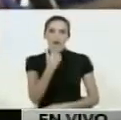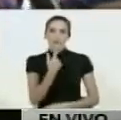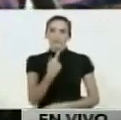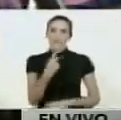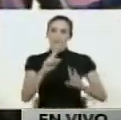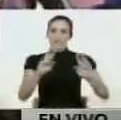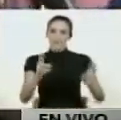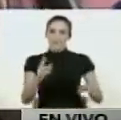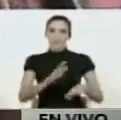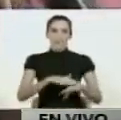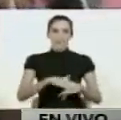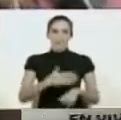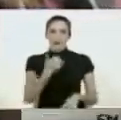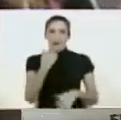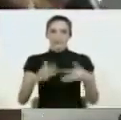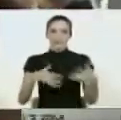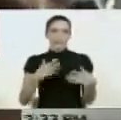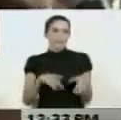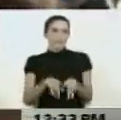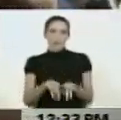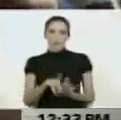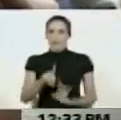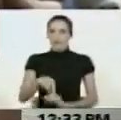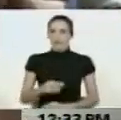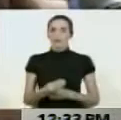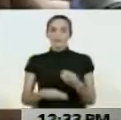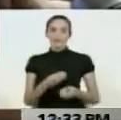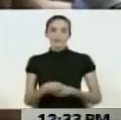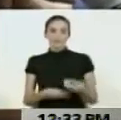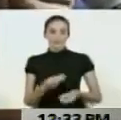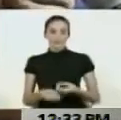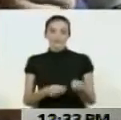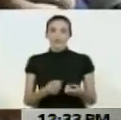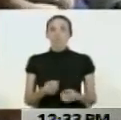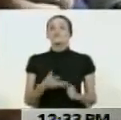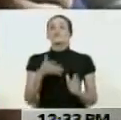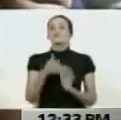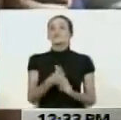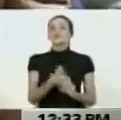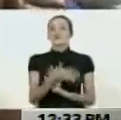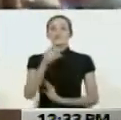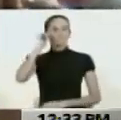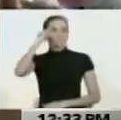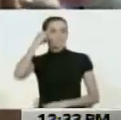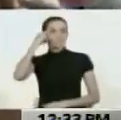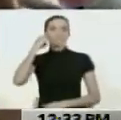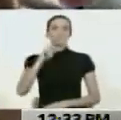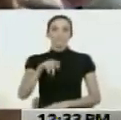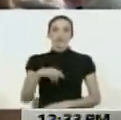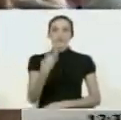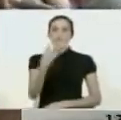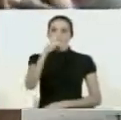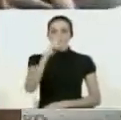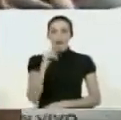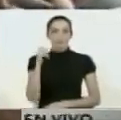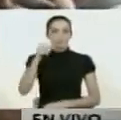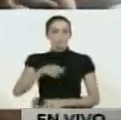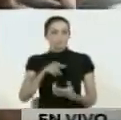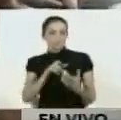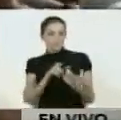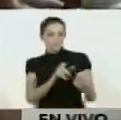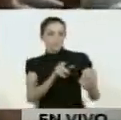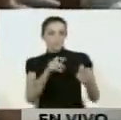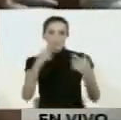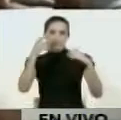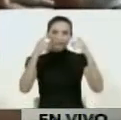punto, porque eventos como este lo estamos realizando en el marco de esa conmemoración. Son 4 años de la siembra